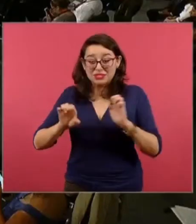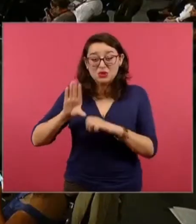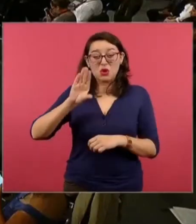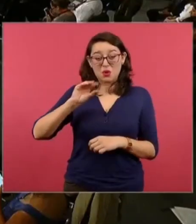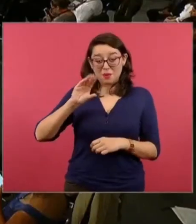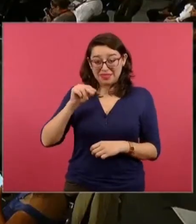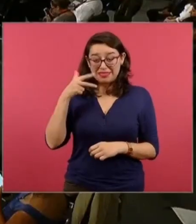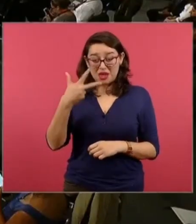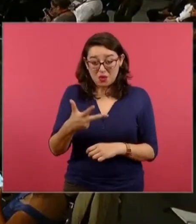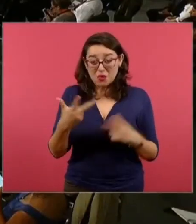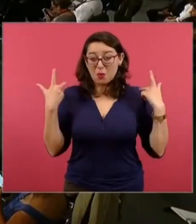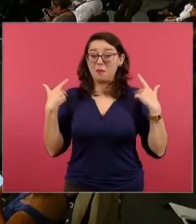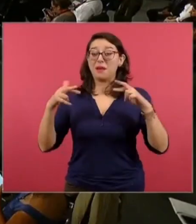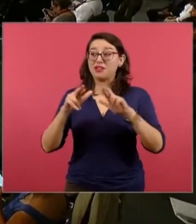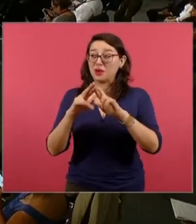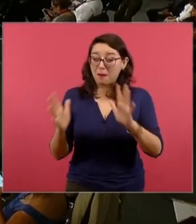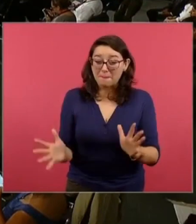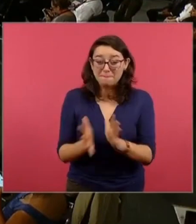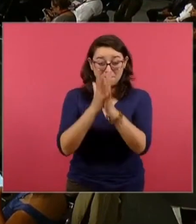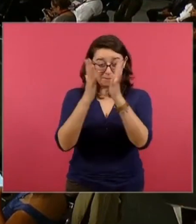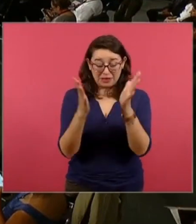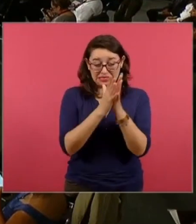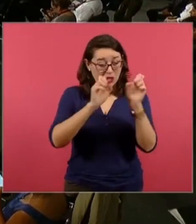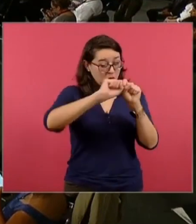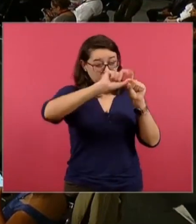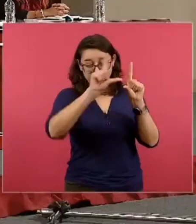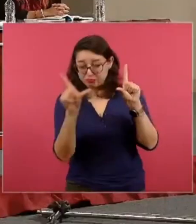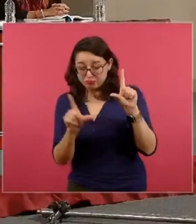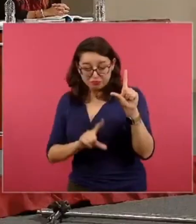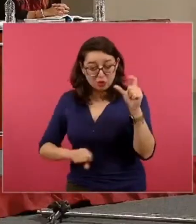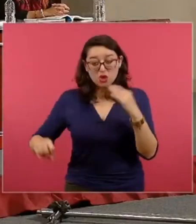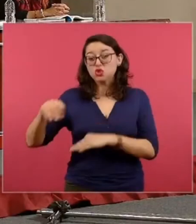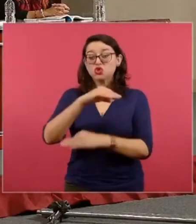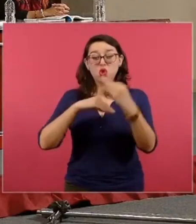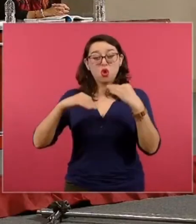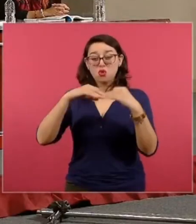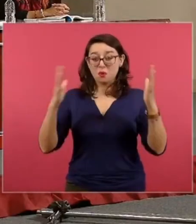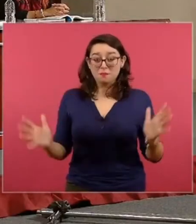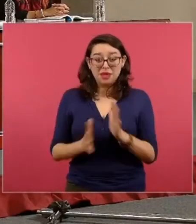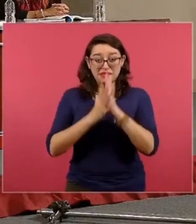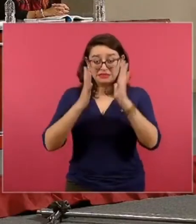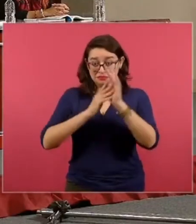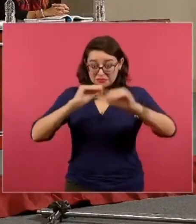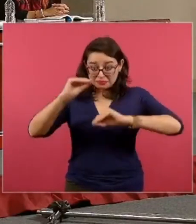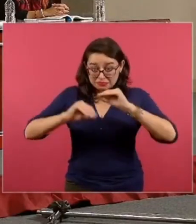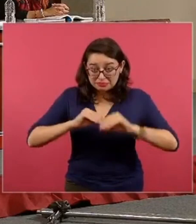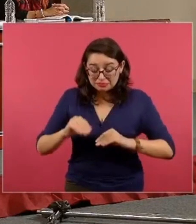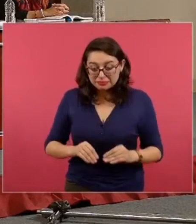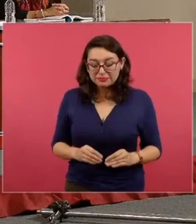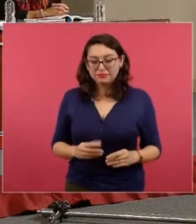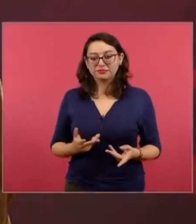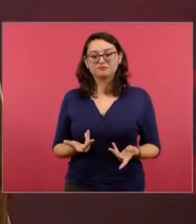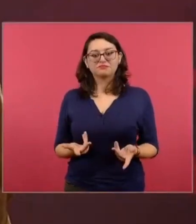1998 maestros inscritos de todo el país queriendo participar en el diseño. Suena